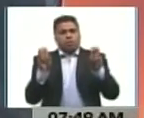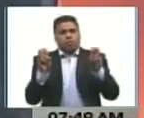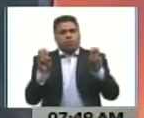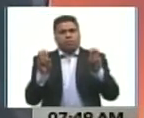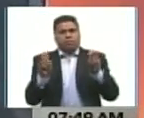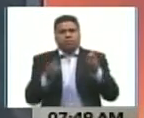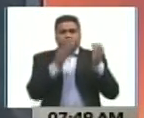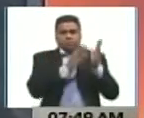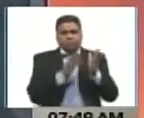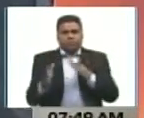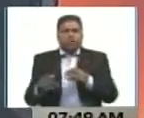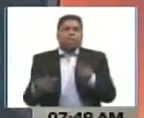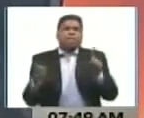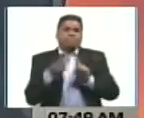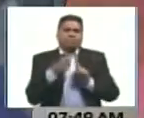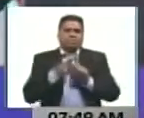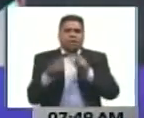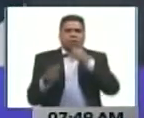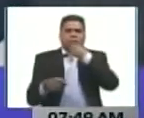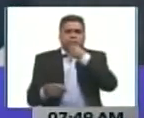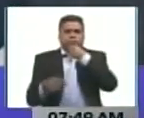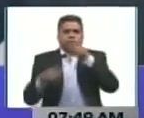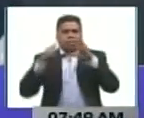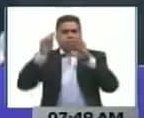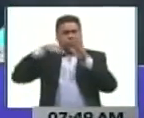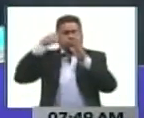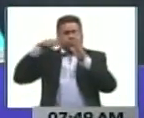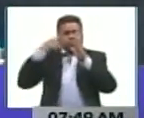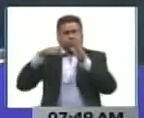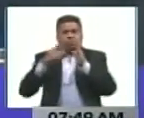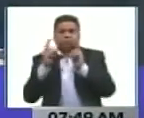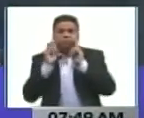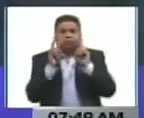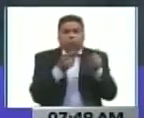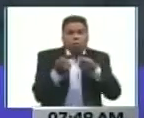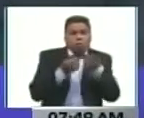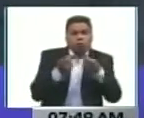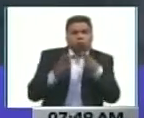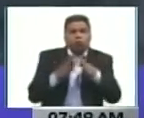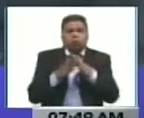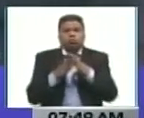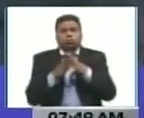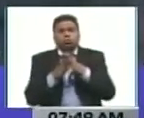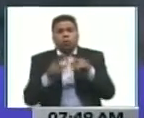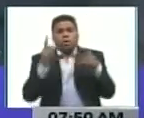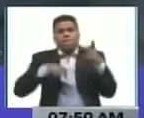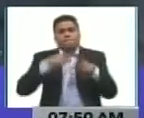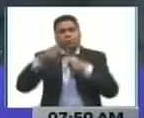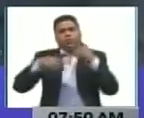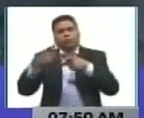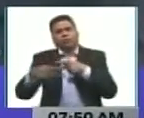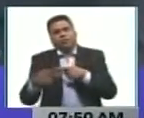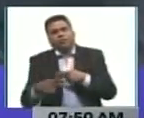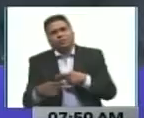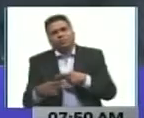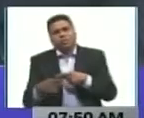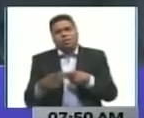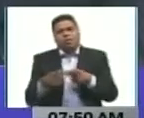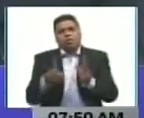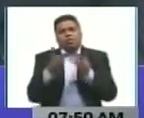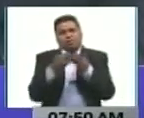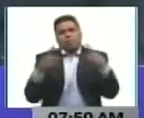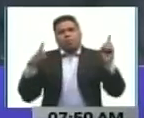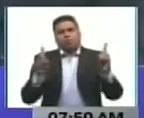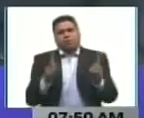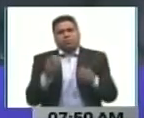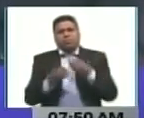comunicación otra vez a su favor y maquillando entonces algunos procesos de democracia y los procesos que verdaderamente son no solo democráticos